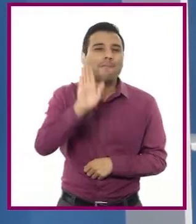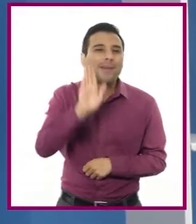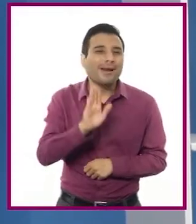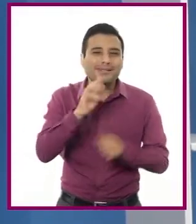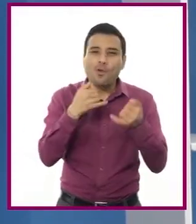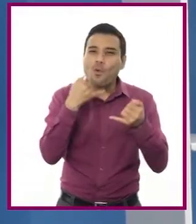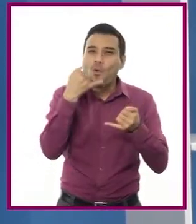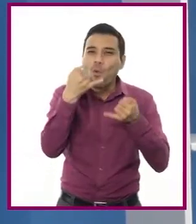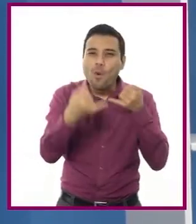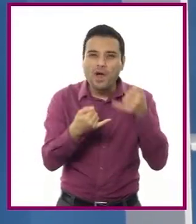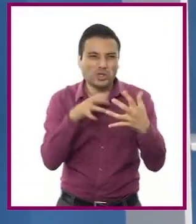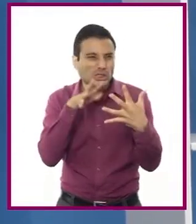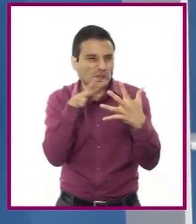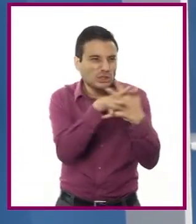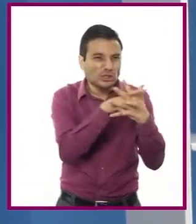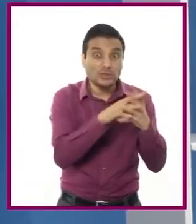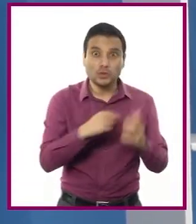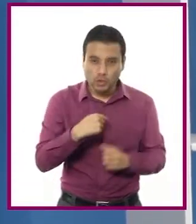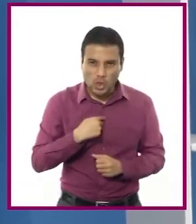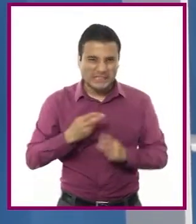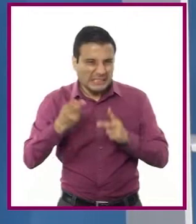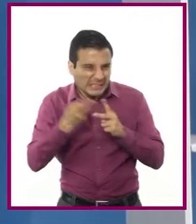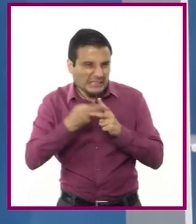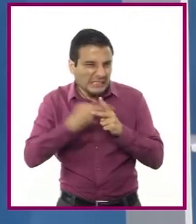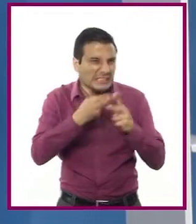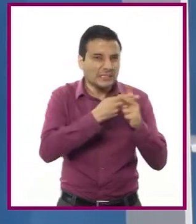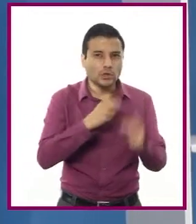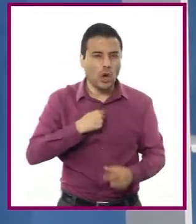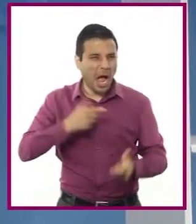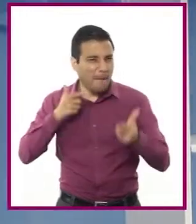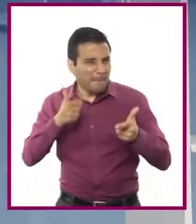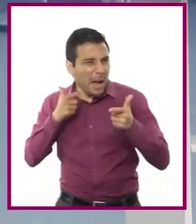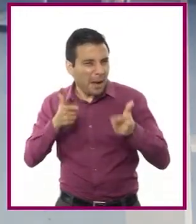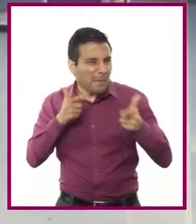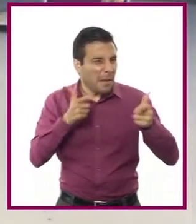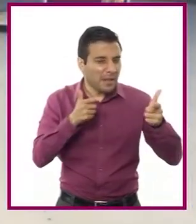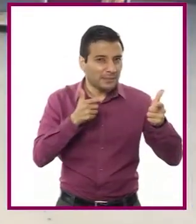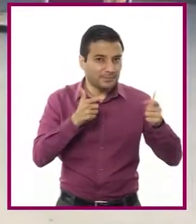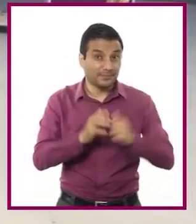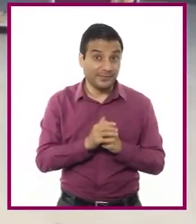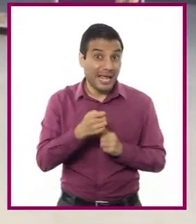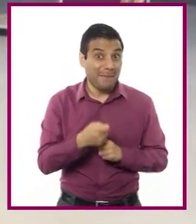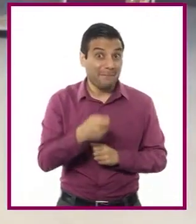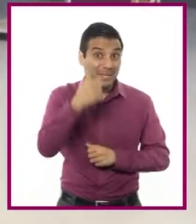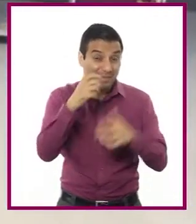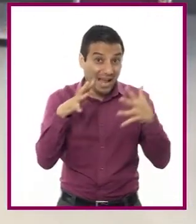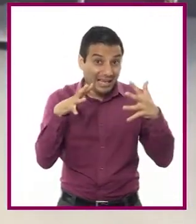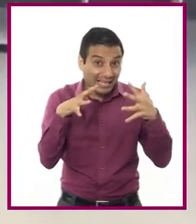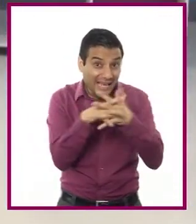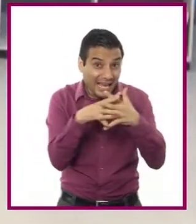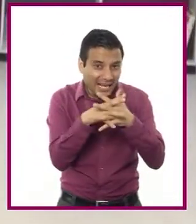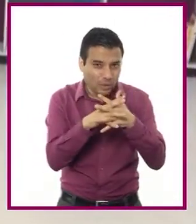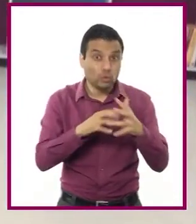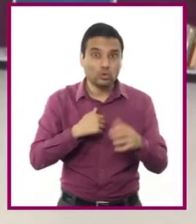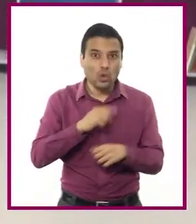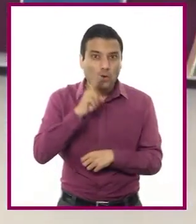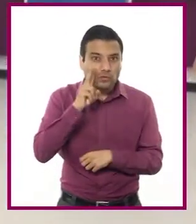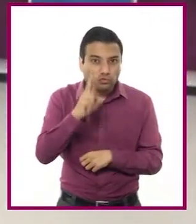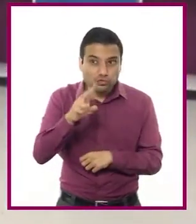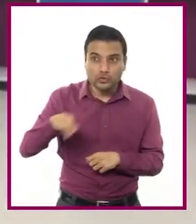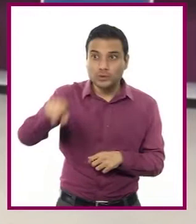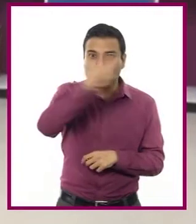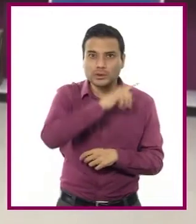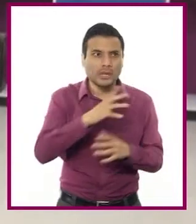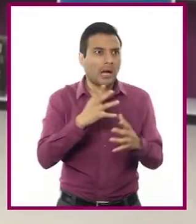Comprendí que era capaz de matar. Tenía un arma en las manos. En el primer combate vi cómo muchos entraban en estado de